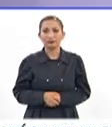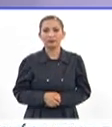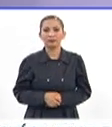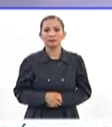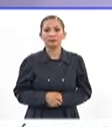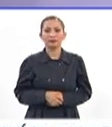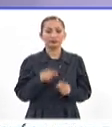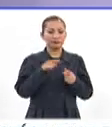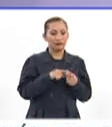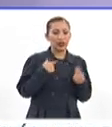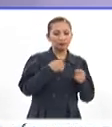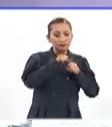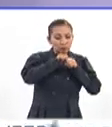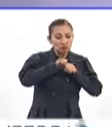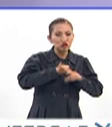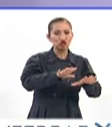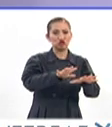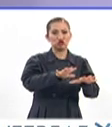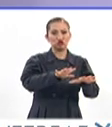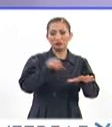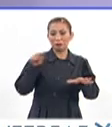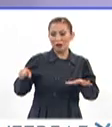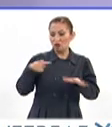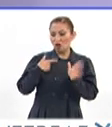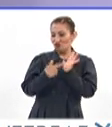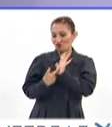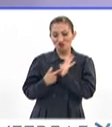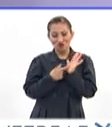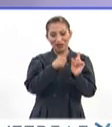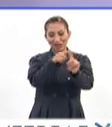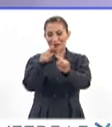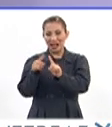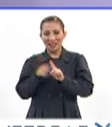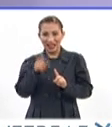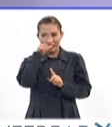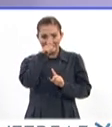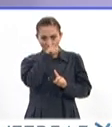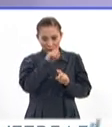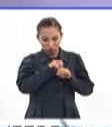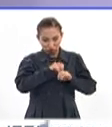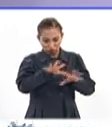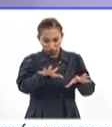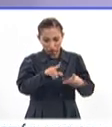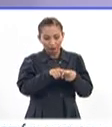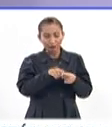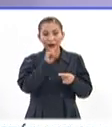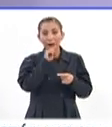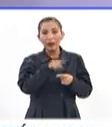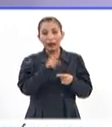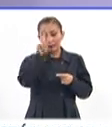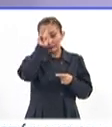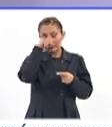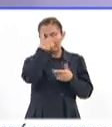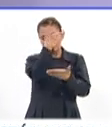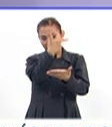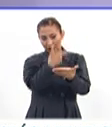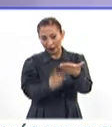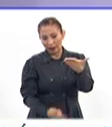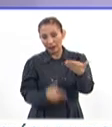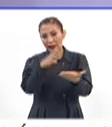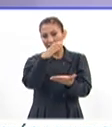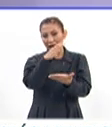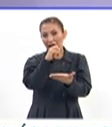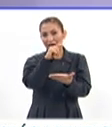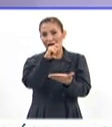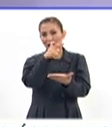Sí. Desde la difusión de la diversidad lingüística se propuso un catálogo